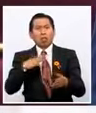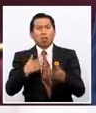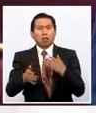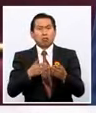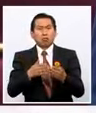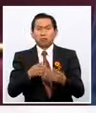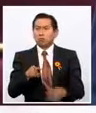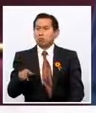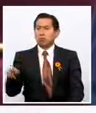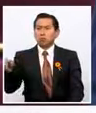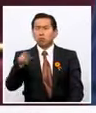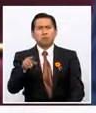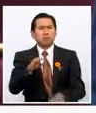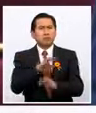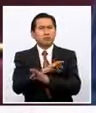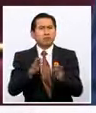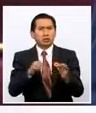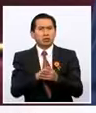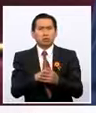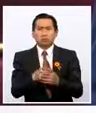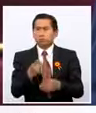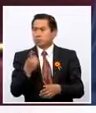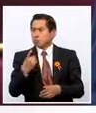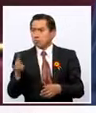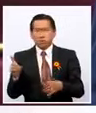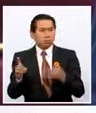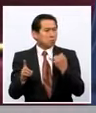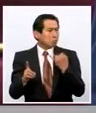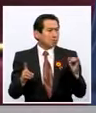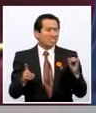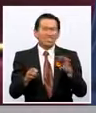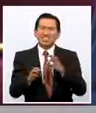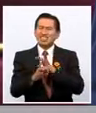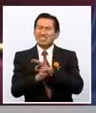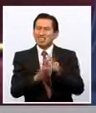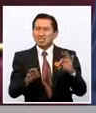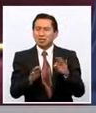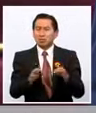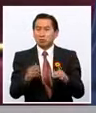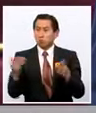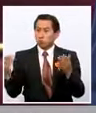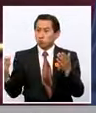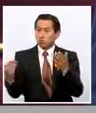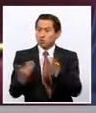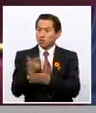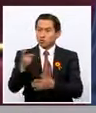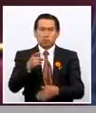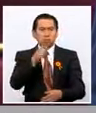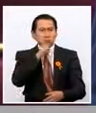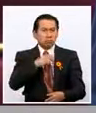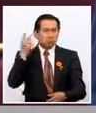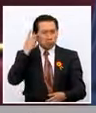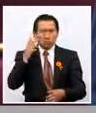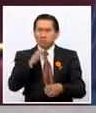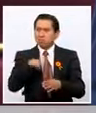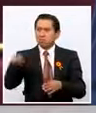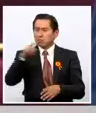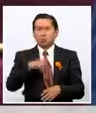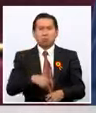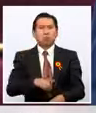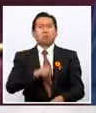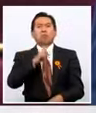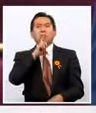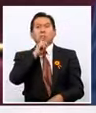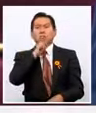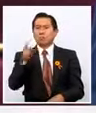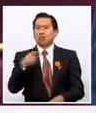ninguno ni en la derecha ni en la izquierda ni los nuevos ni los viejos abrieron ni